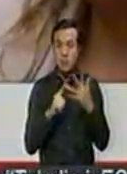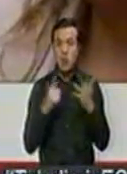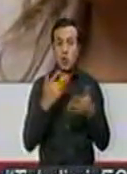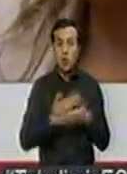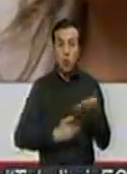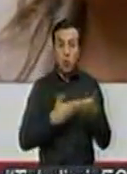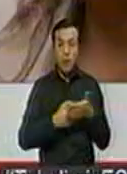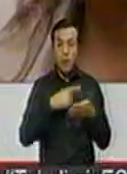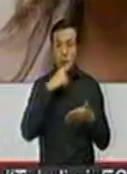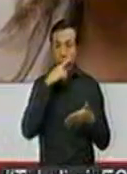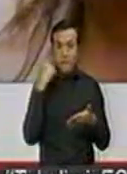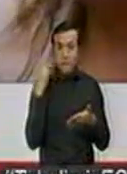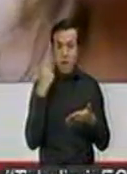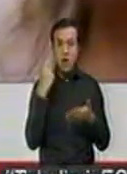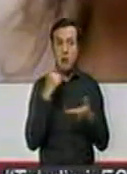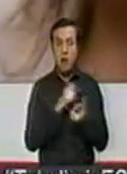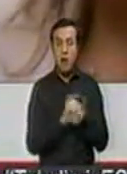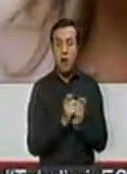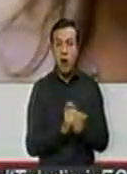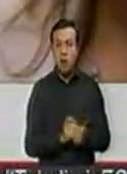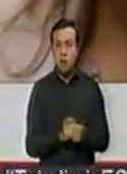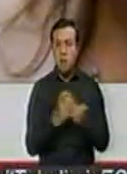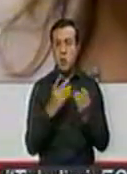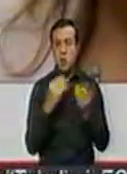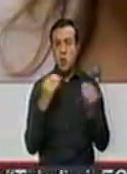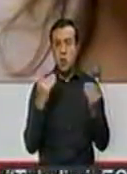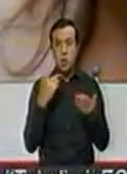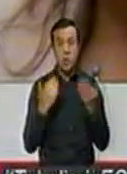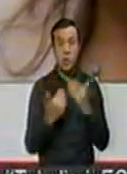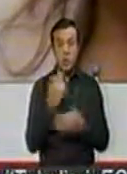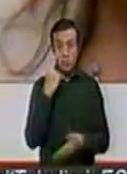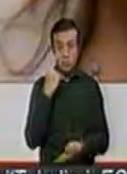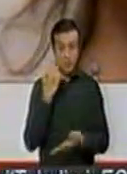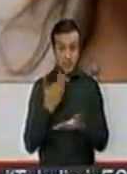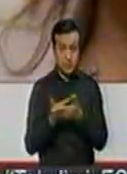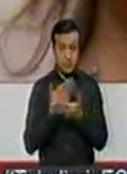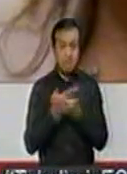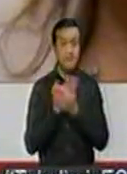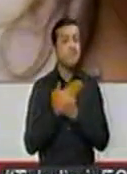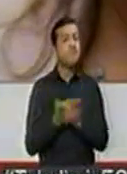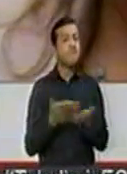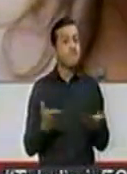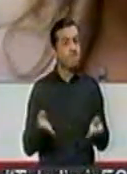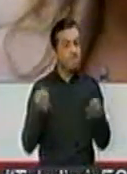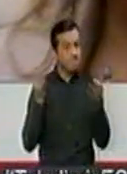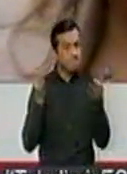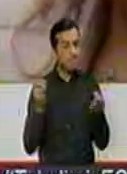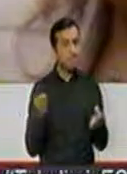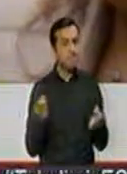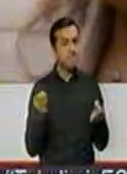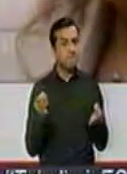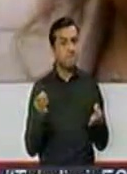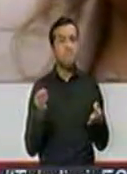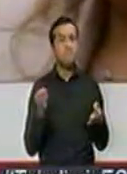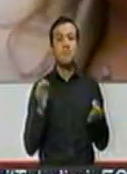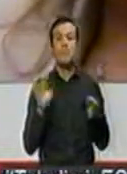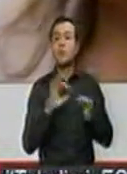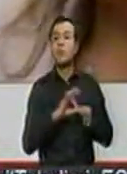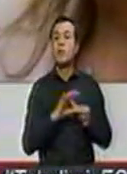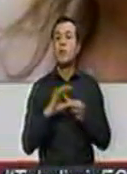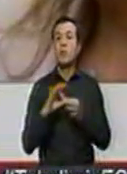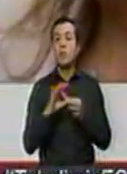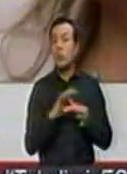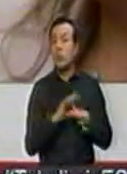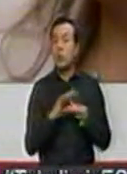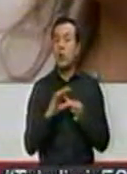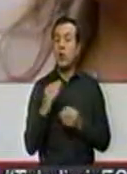adulteración de documentos públicos. Las nuevas evidencias tienen relación con vínculos relacionados